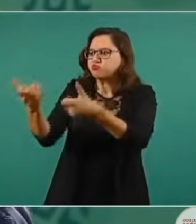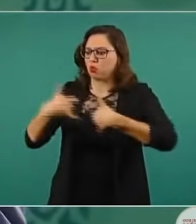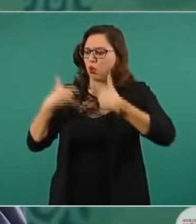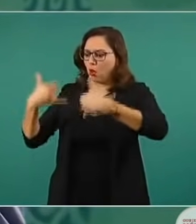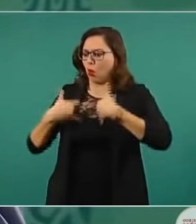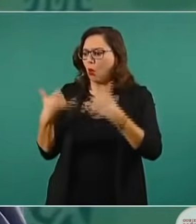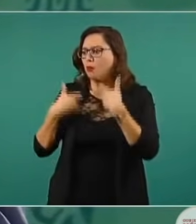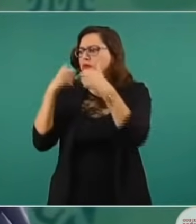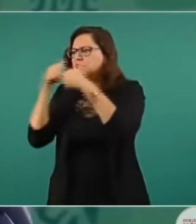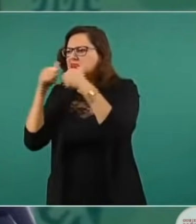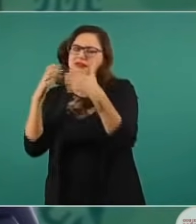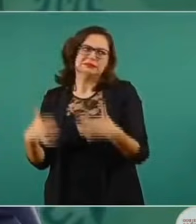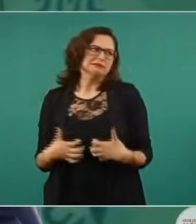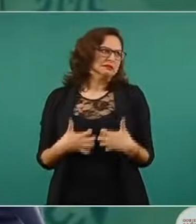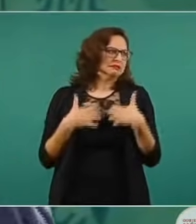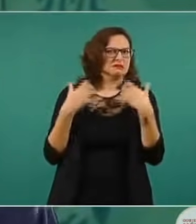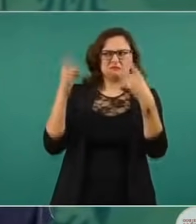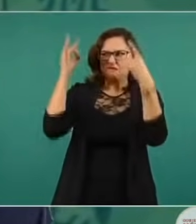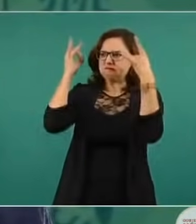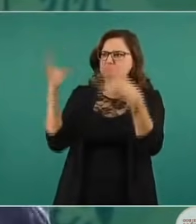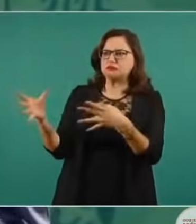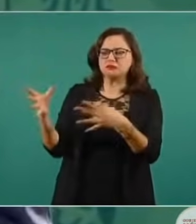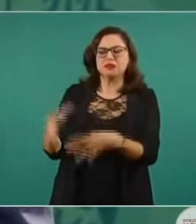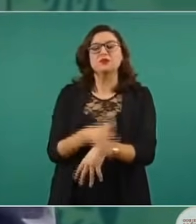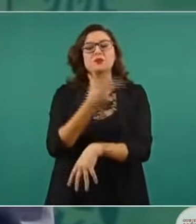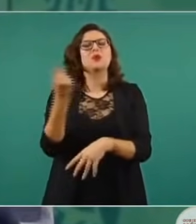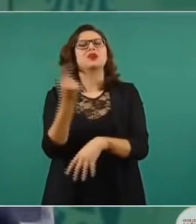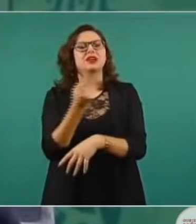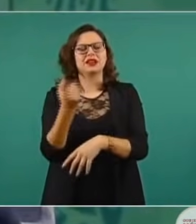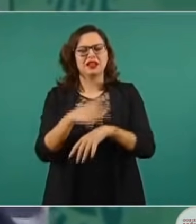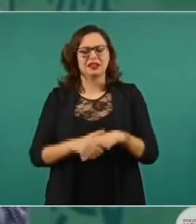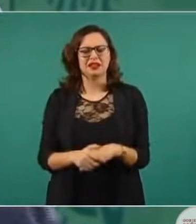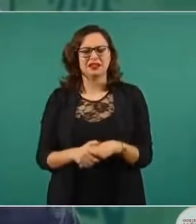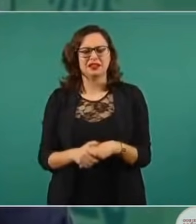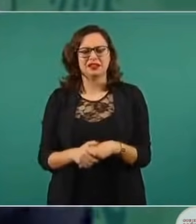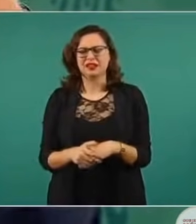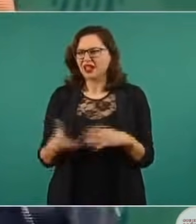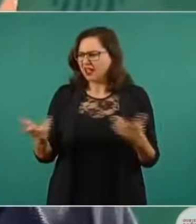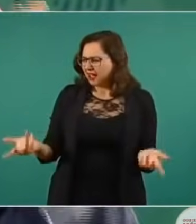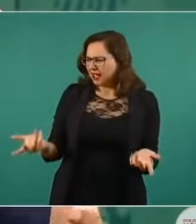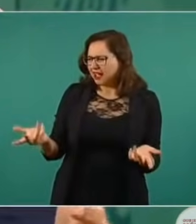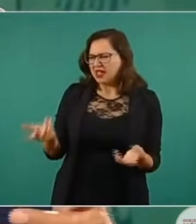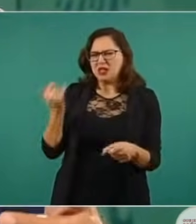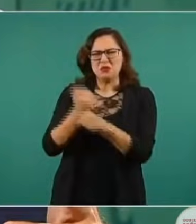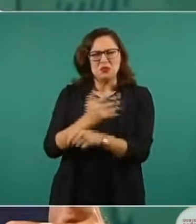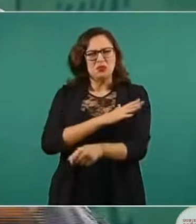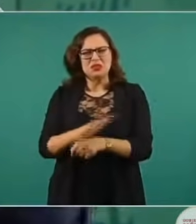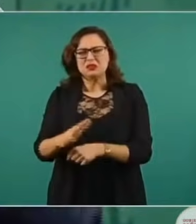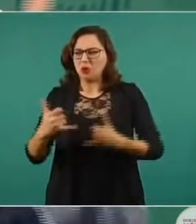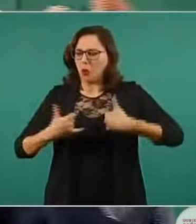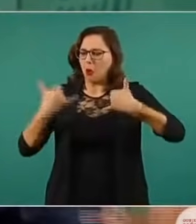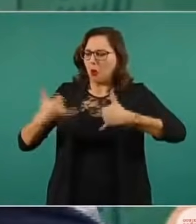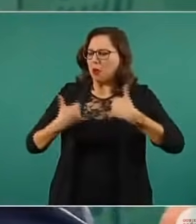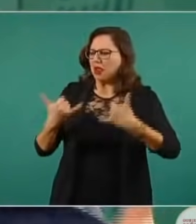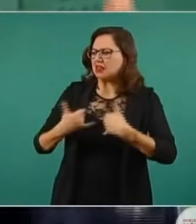El programa Jóvenes Construyendo el Futuro, ¿cómo es que se les